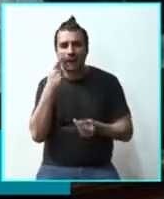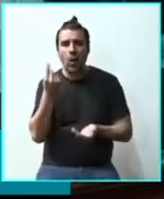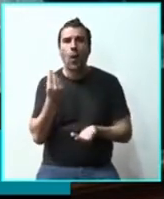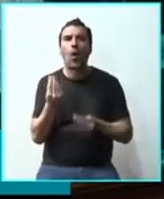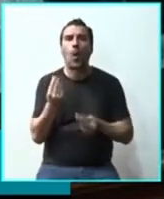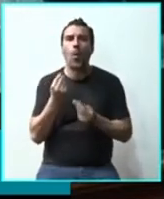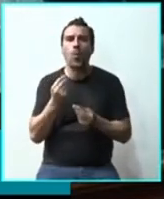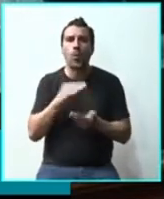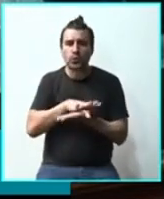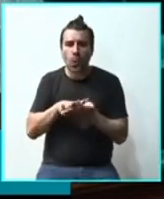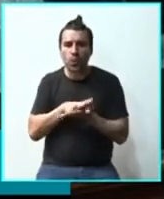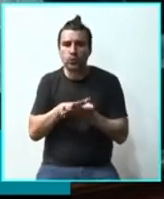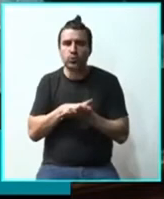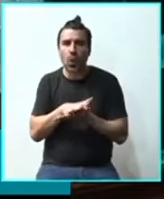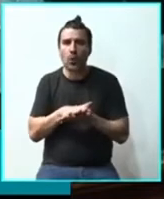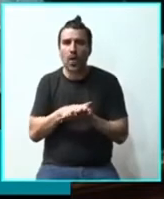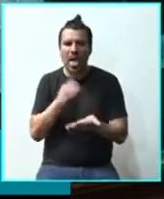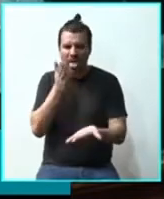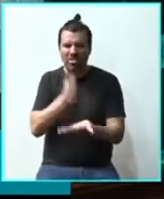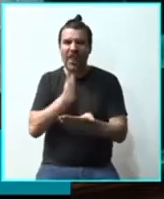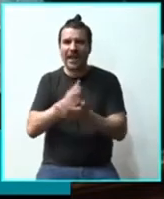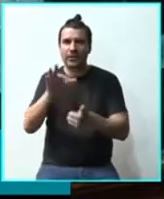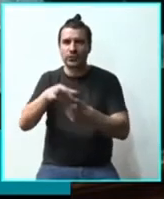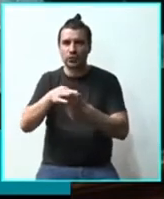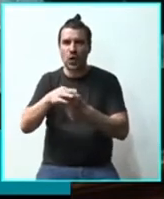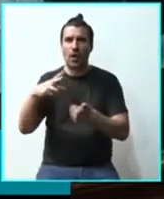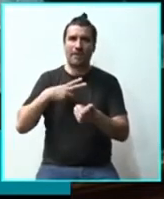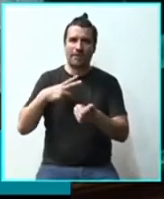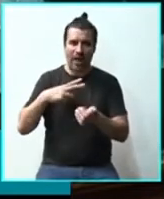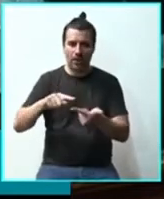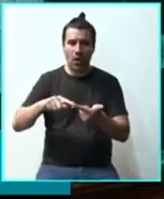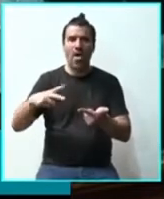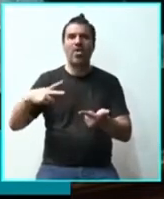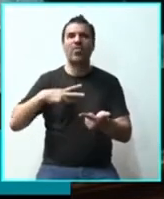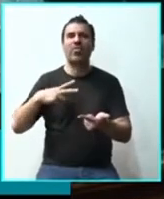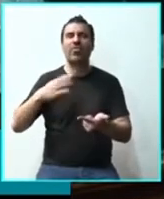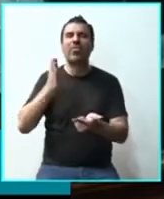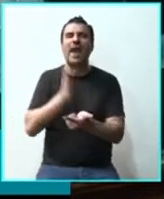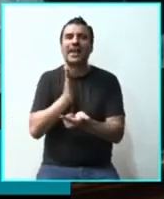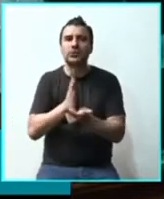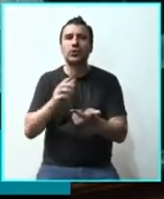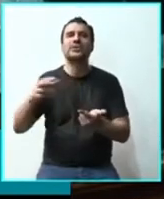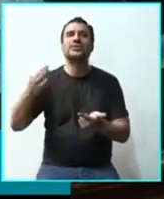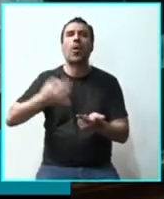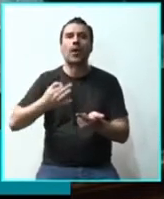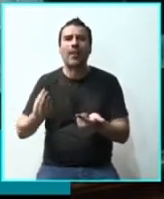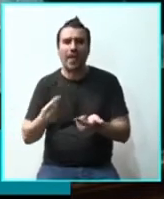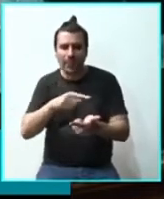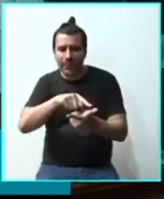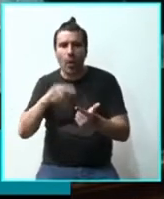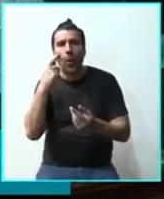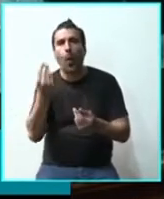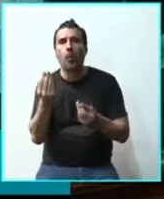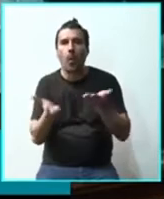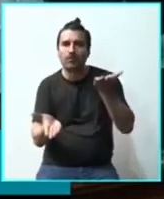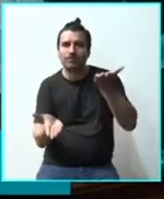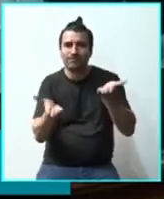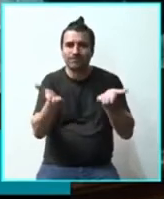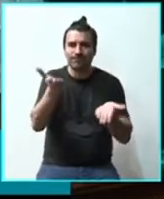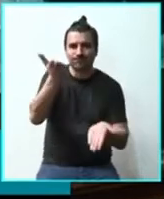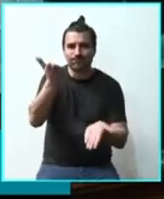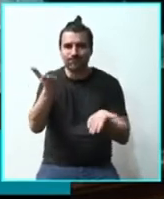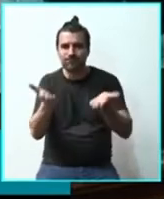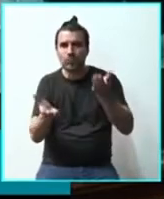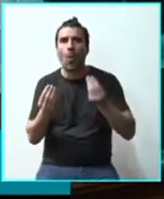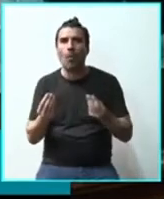resuelven esos conflictos en un Estado que es democrático. La videovigilancia es un aporte más, bueno